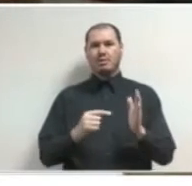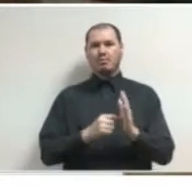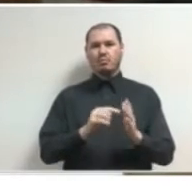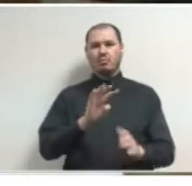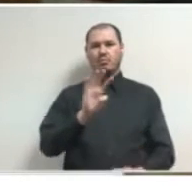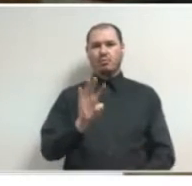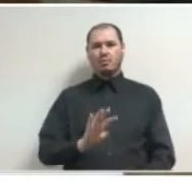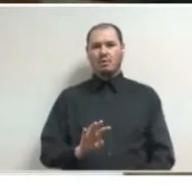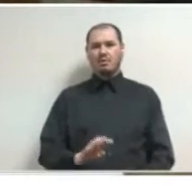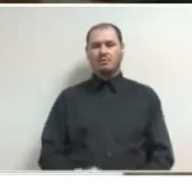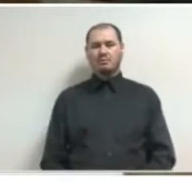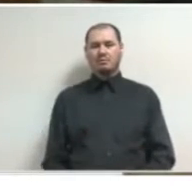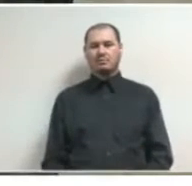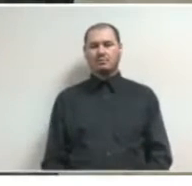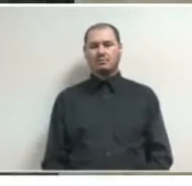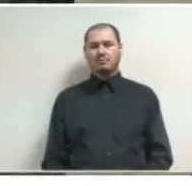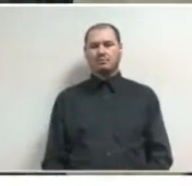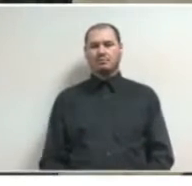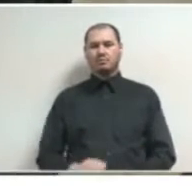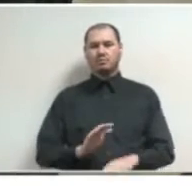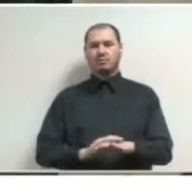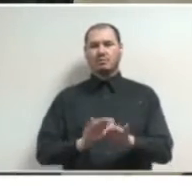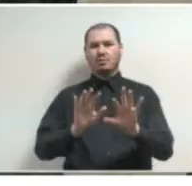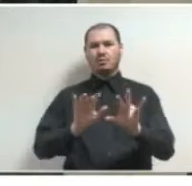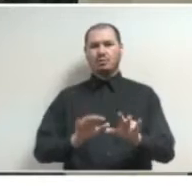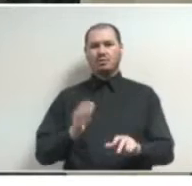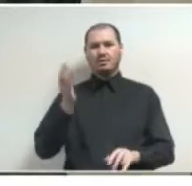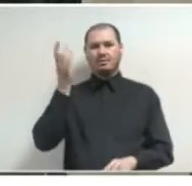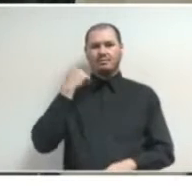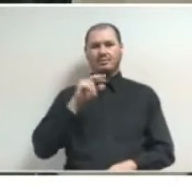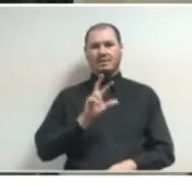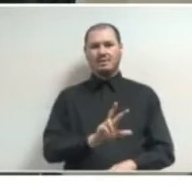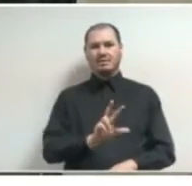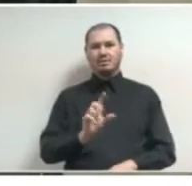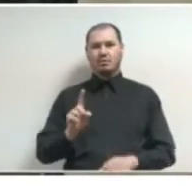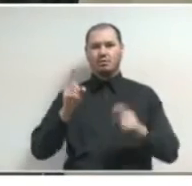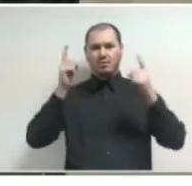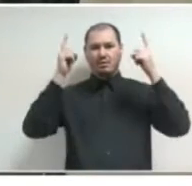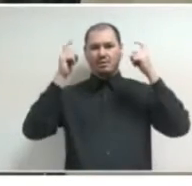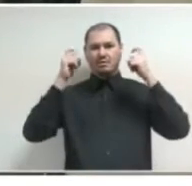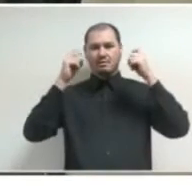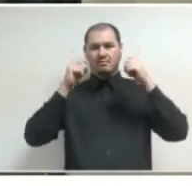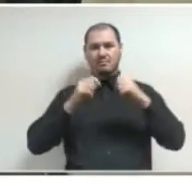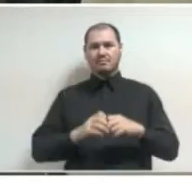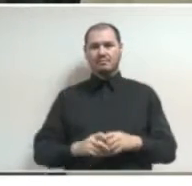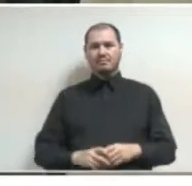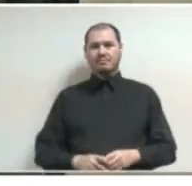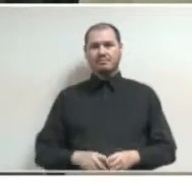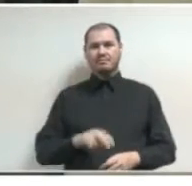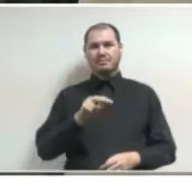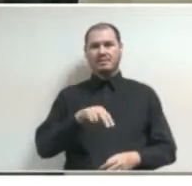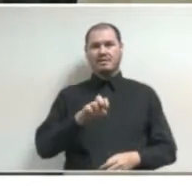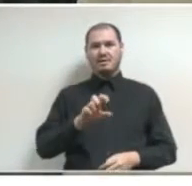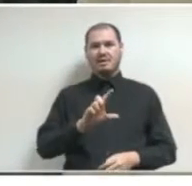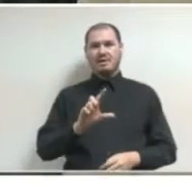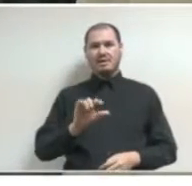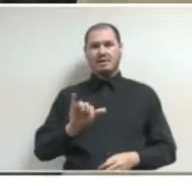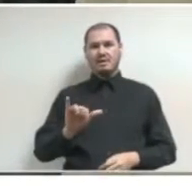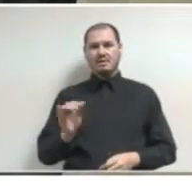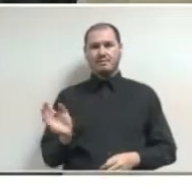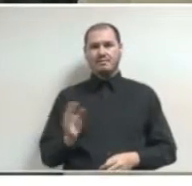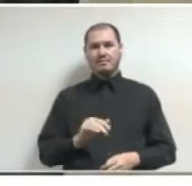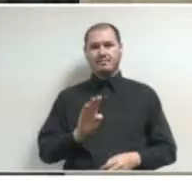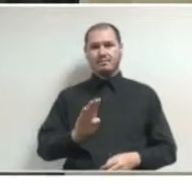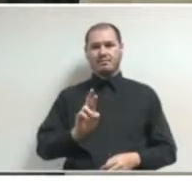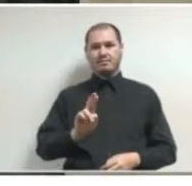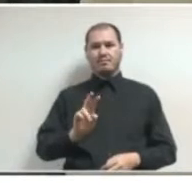peguaba, llamó a. La nota punto 4, ¿ve? Que remitiera a la licenciada Nelly Carmen Burgos. Licenciada Nelly